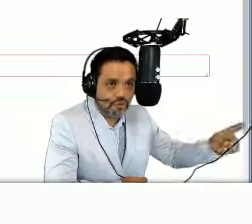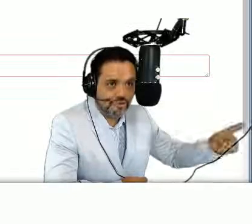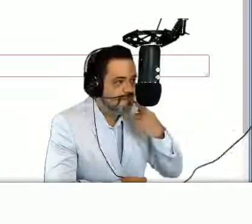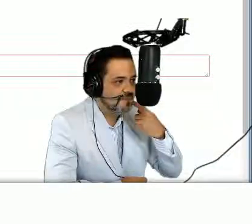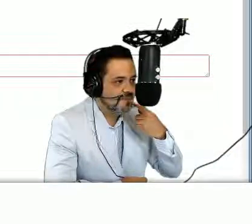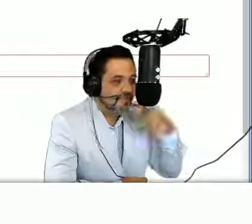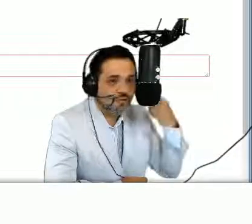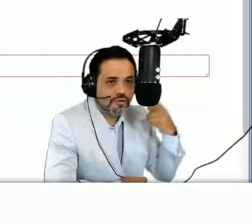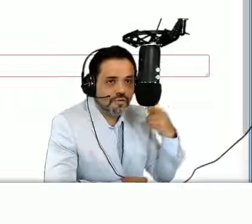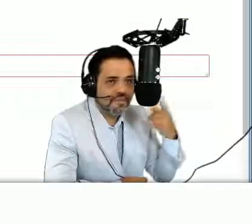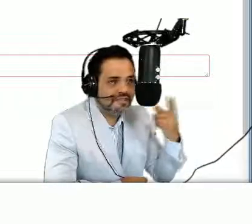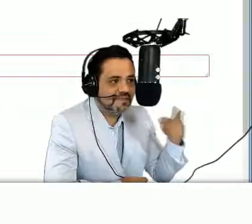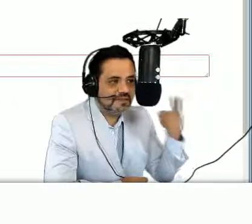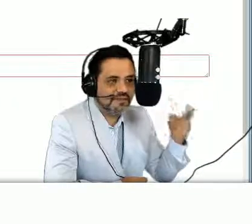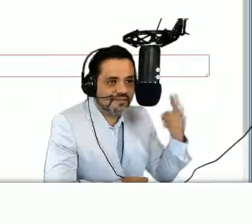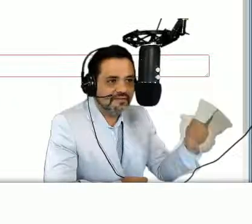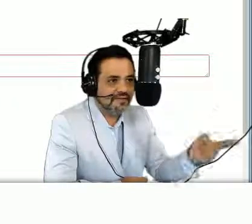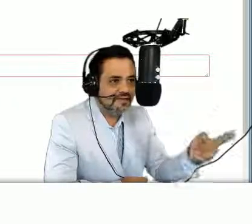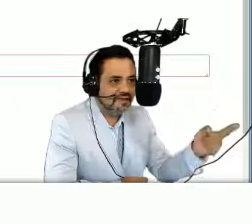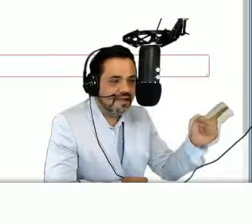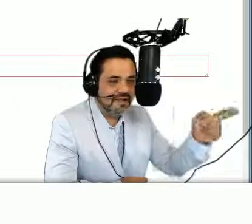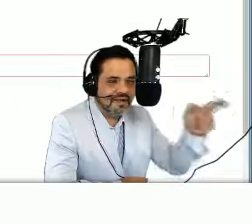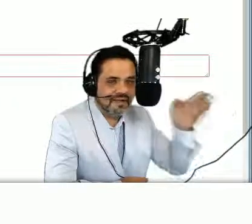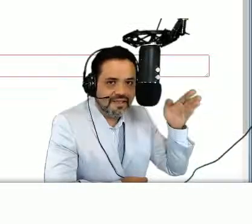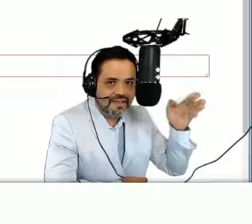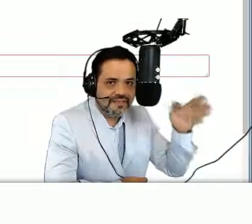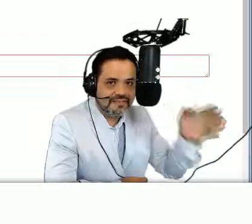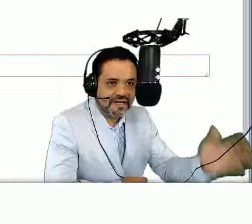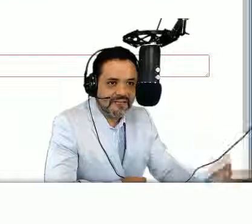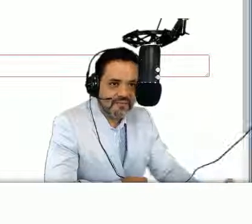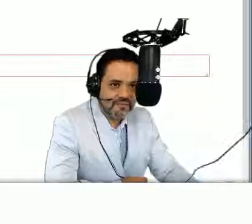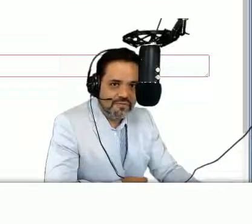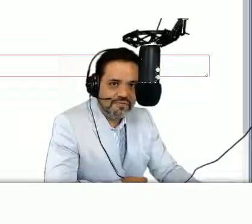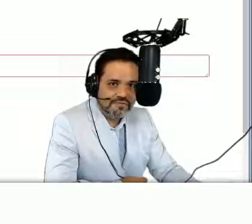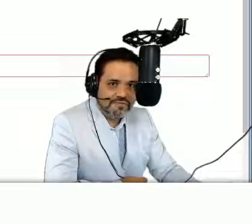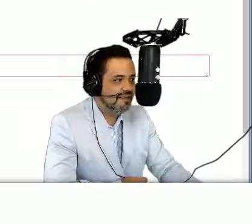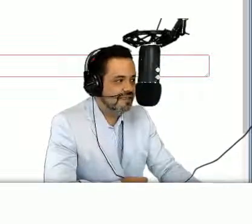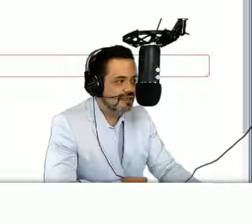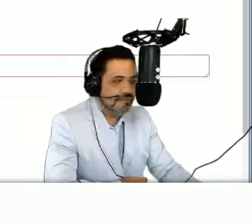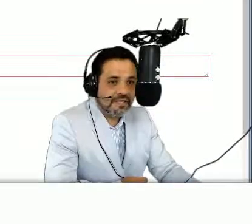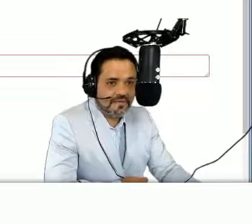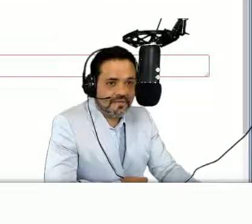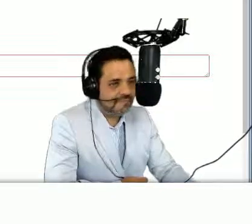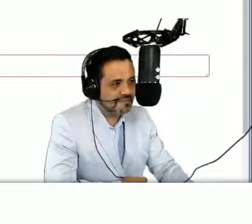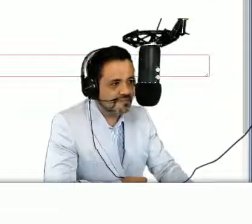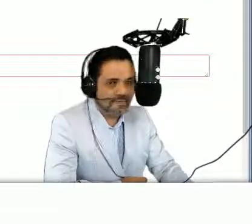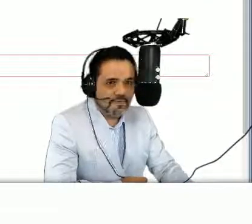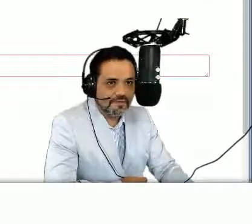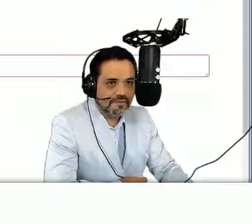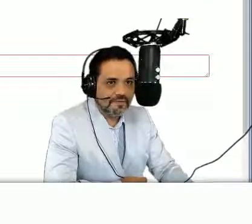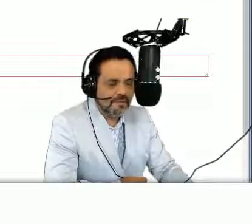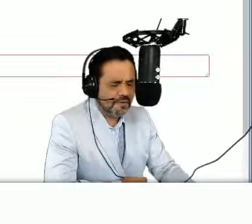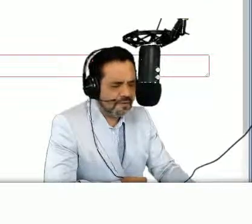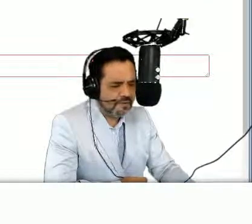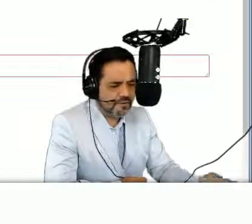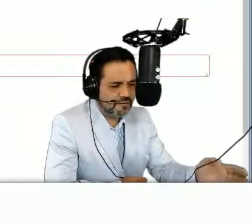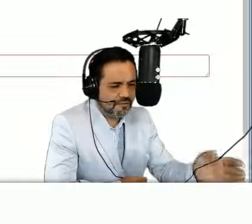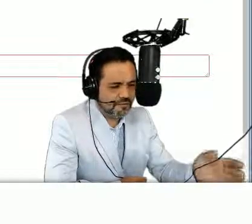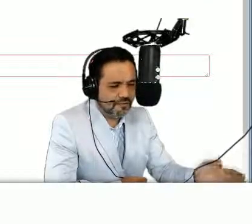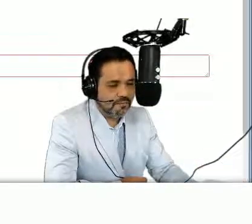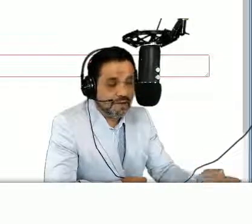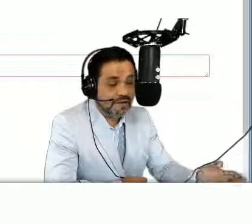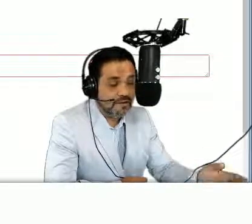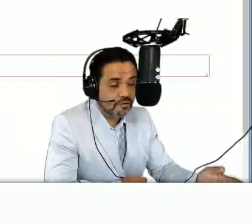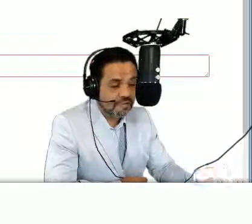Tor. Y Tor también es la puerta de entrada a el internet profundo. En México se habla poco del tema, pero no les cuento